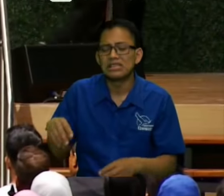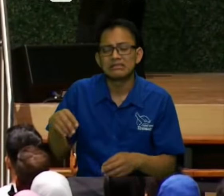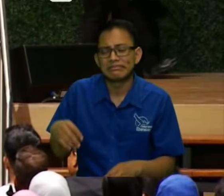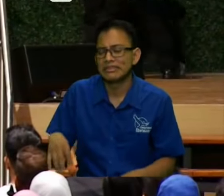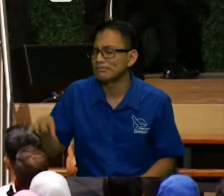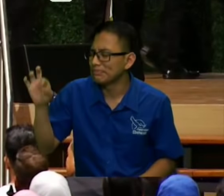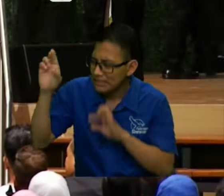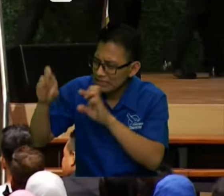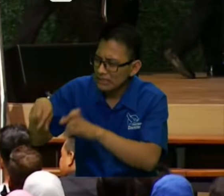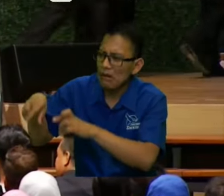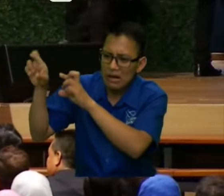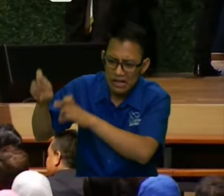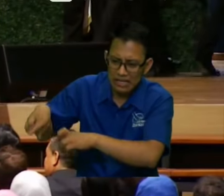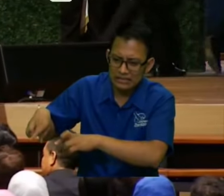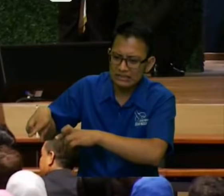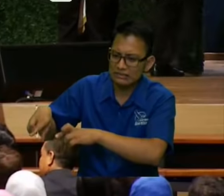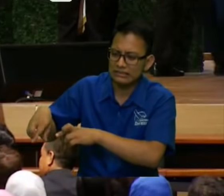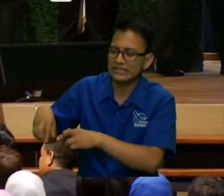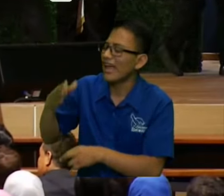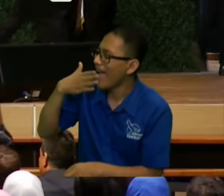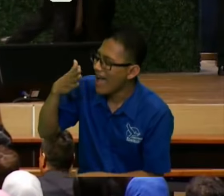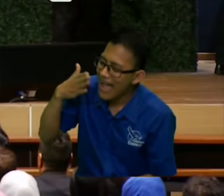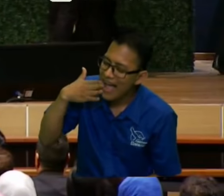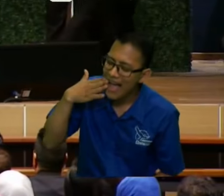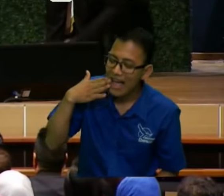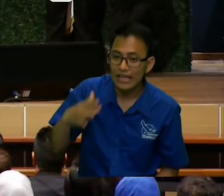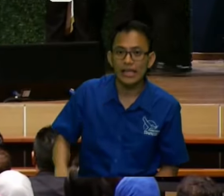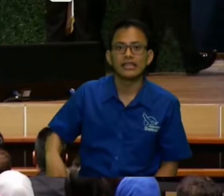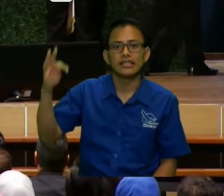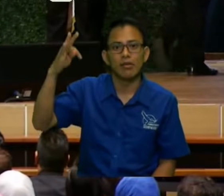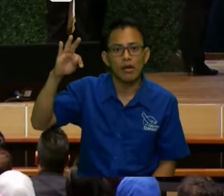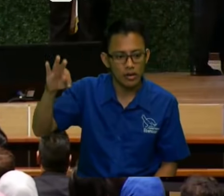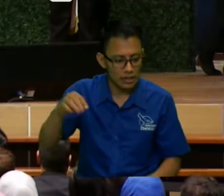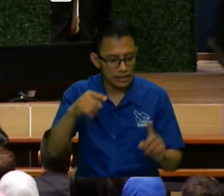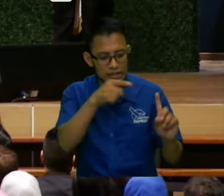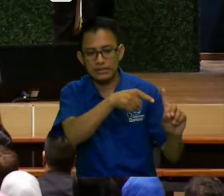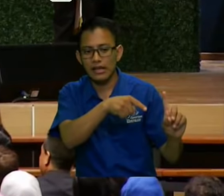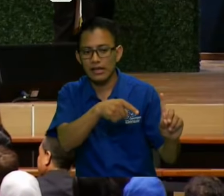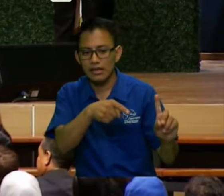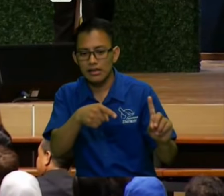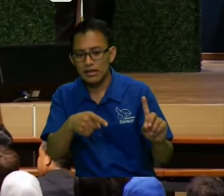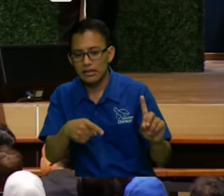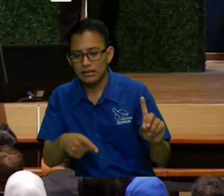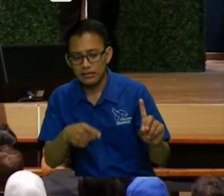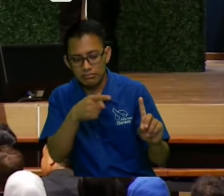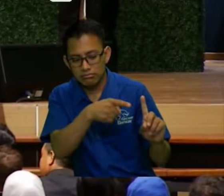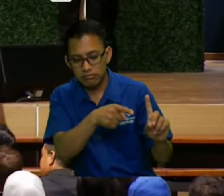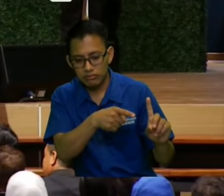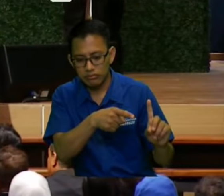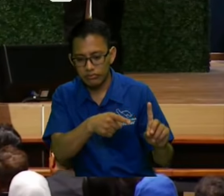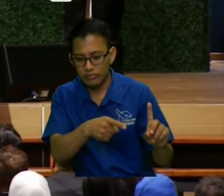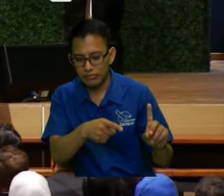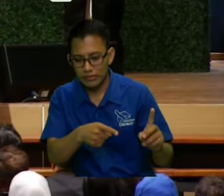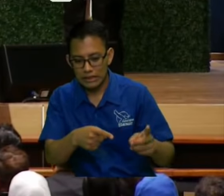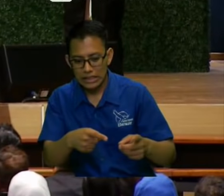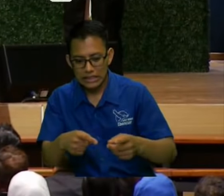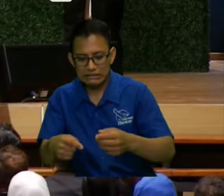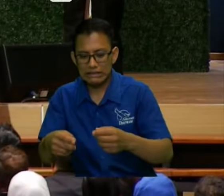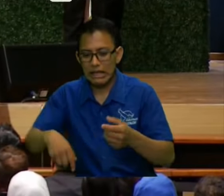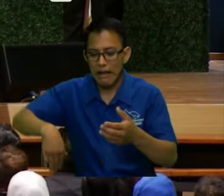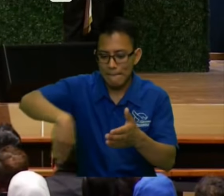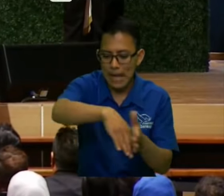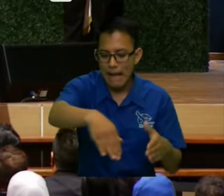Pero el testimonio es de que él en un partido de fútbol se cayó, se quebró el brazo, se lo enyesaron mal y le dio una cosa que se llama gangrena gaseosa y le cortaron